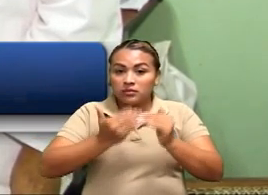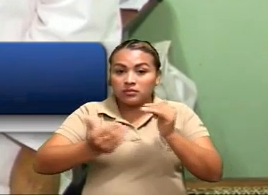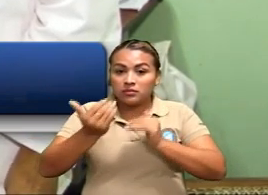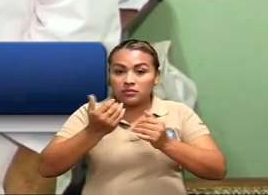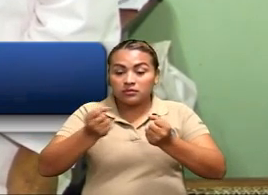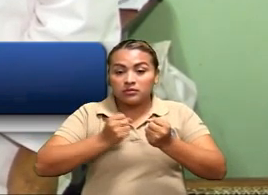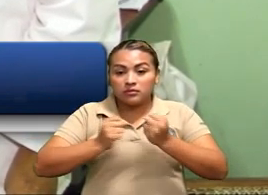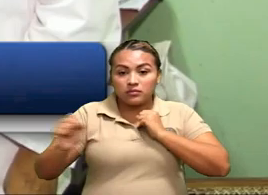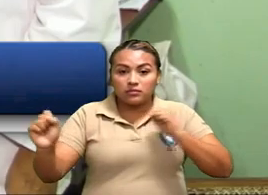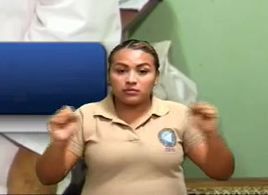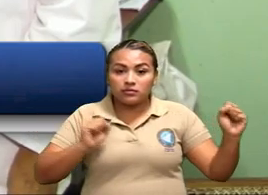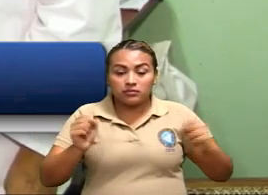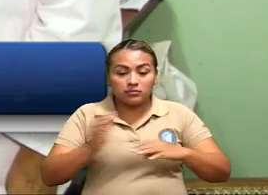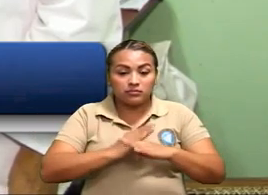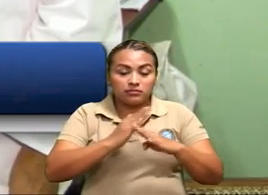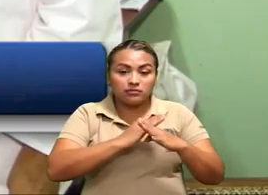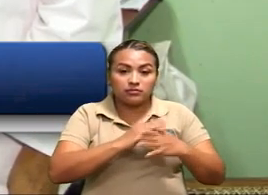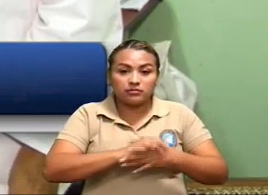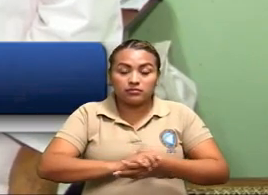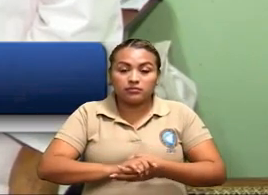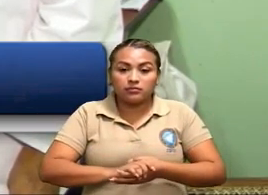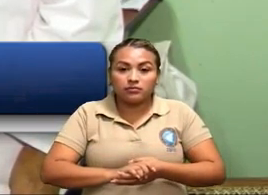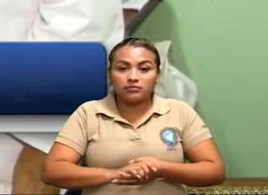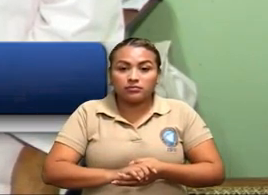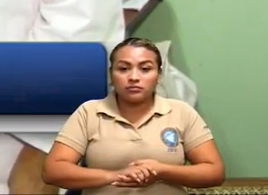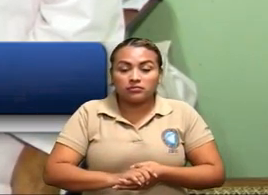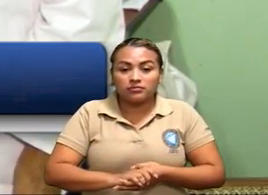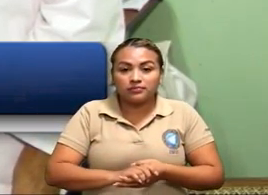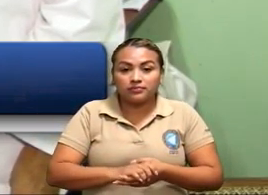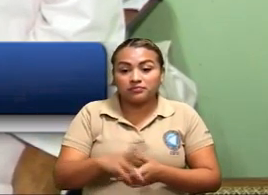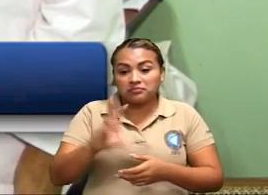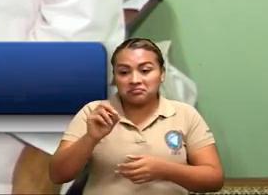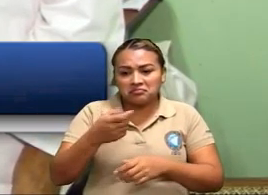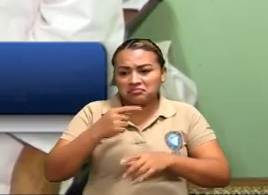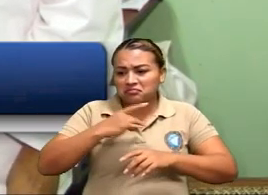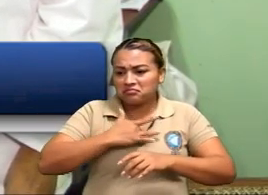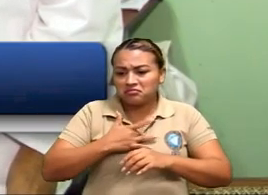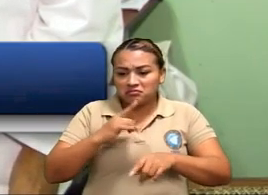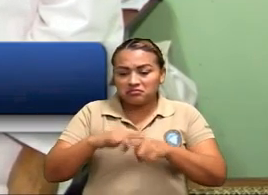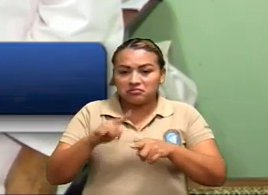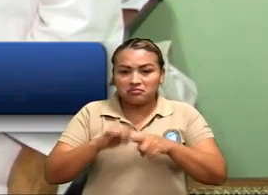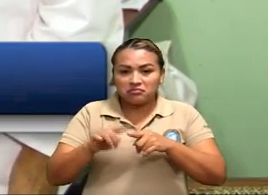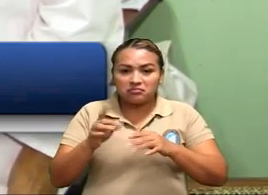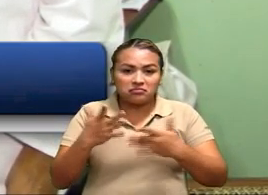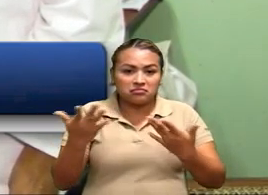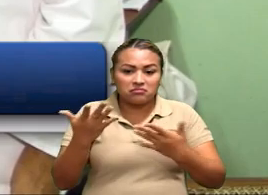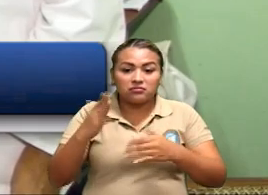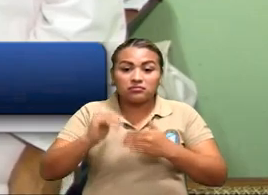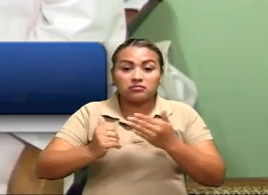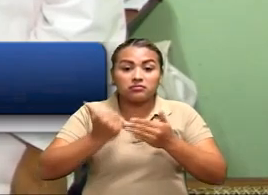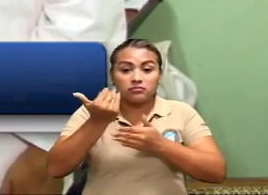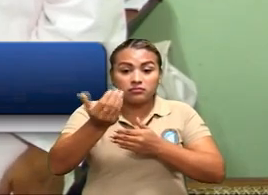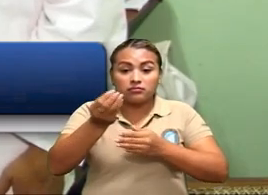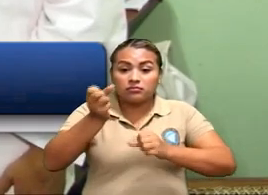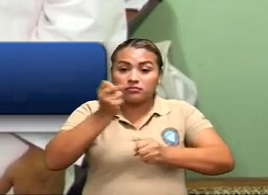de hacer ejercicio. O sea, no tiene ningún costo ir al parque en la mañana, por ejemplo, o ir después del